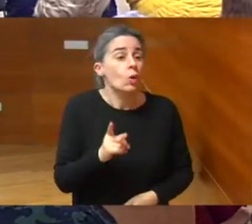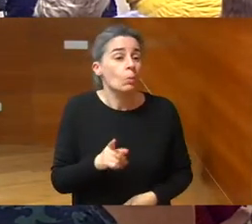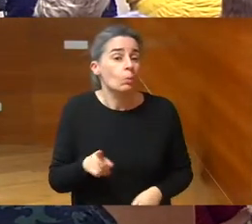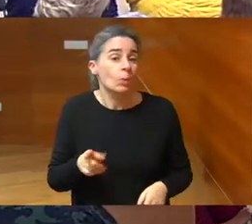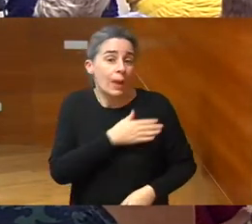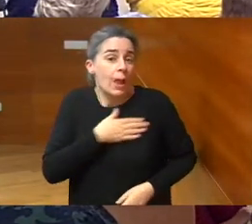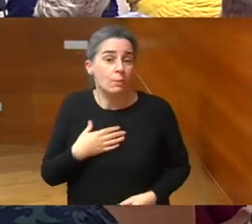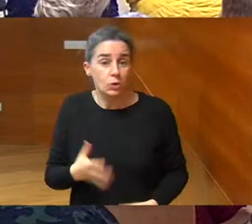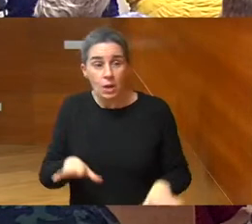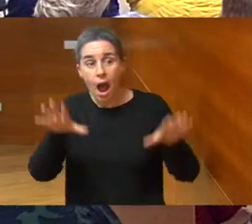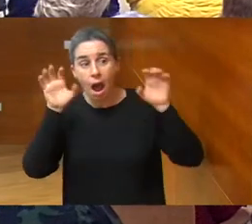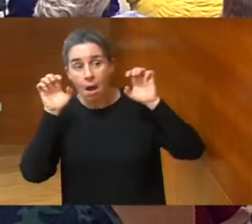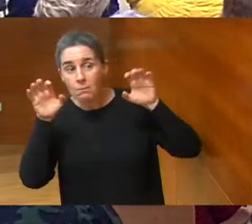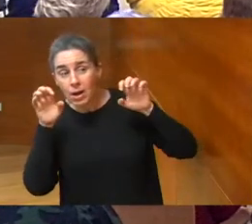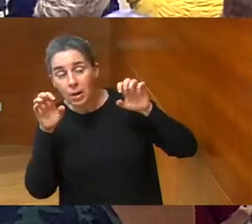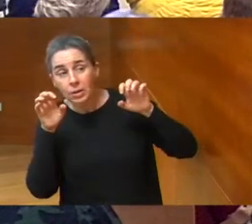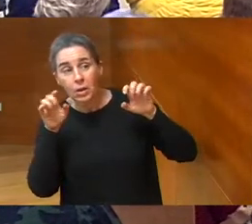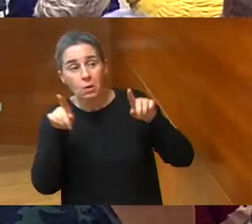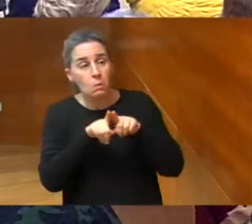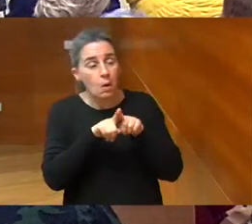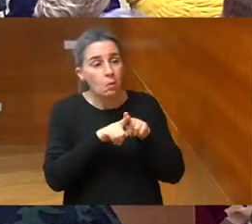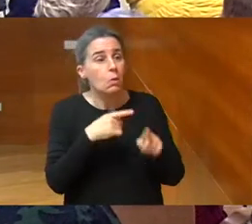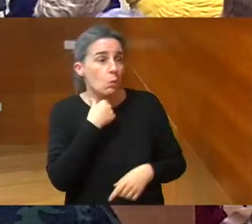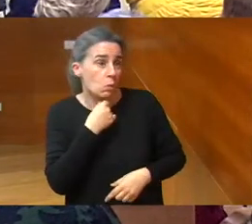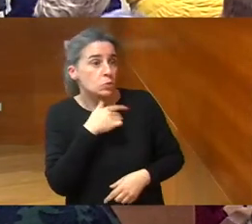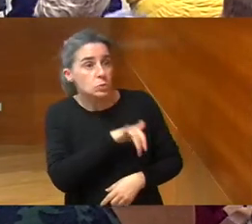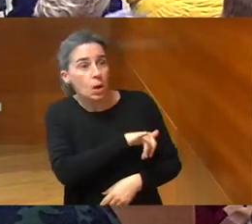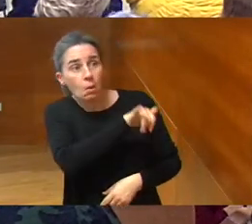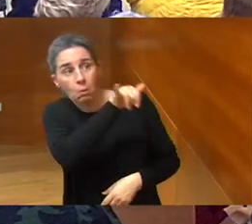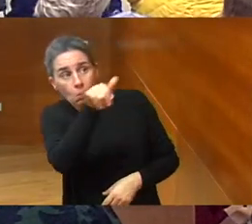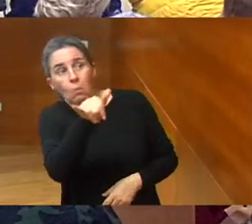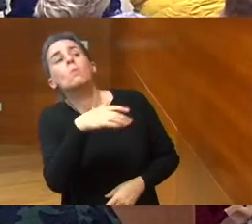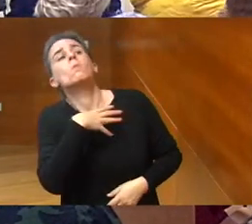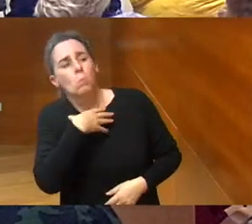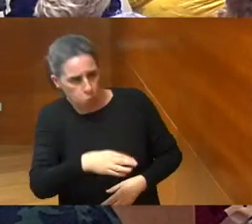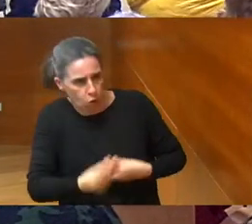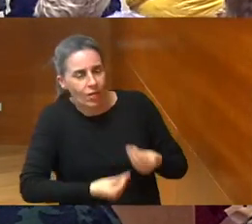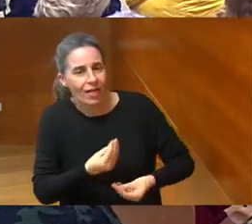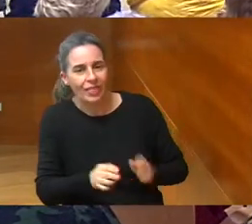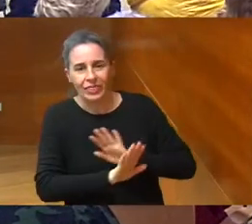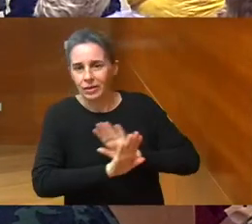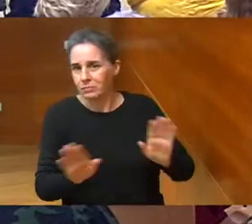aprender que gustaba y le gustaba y podía hacerlo